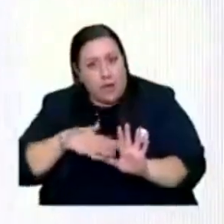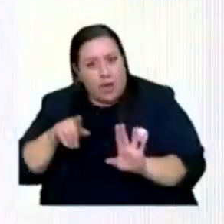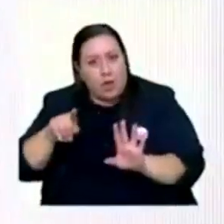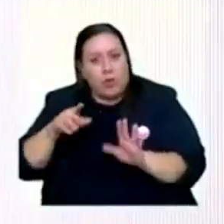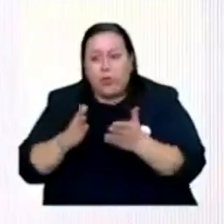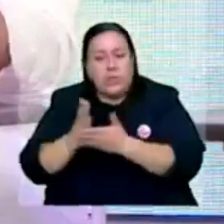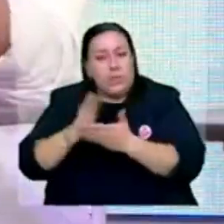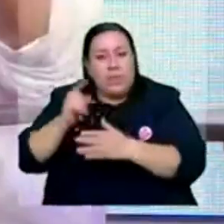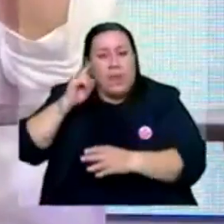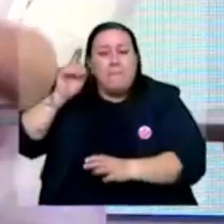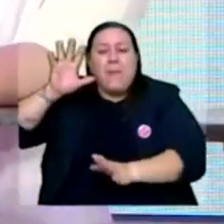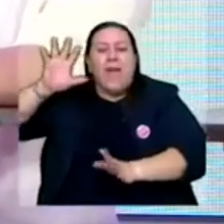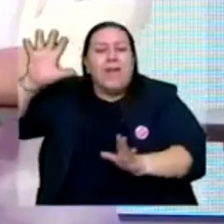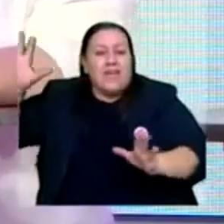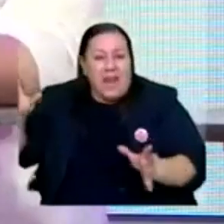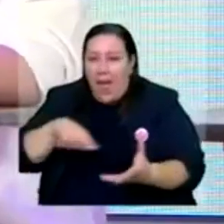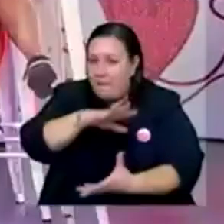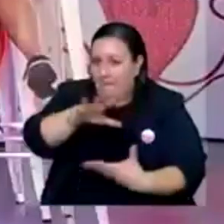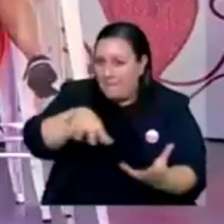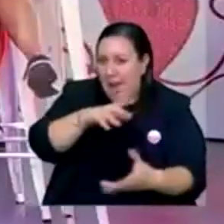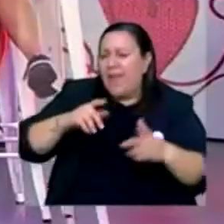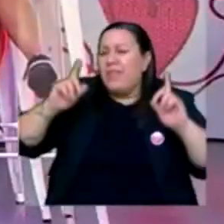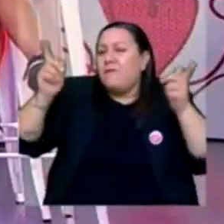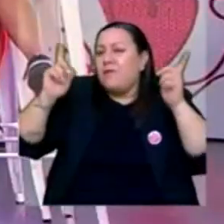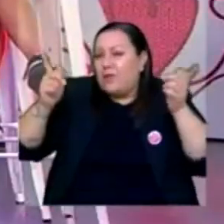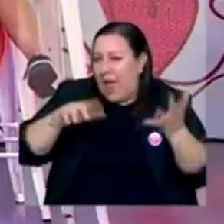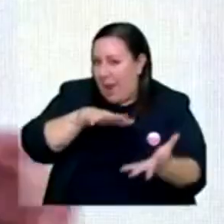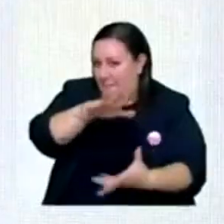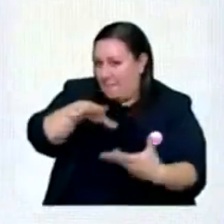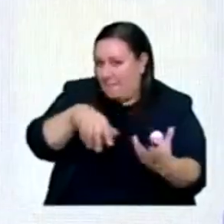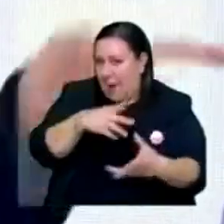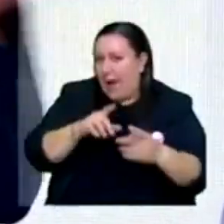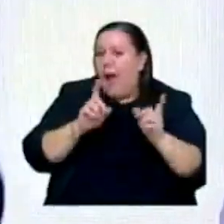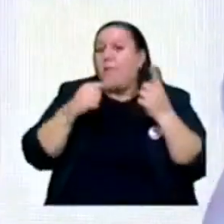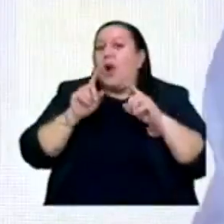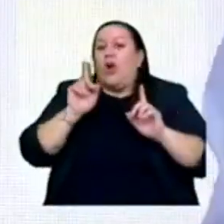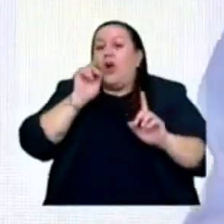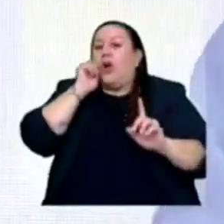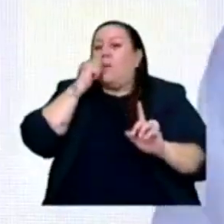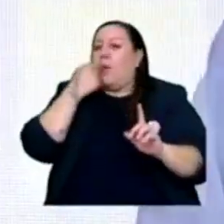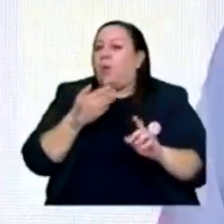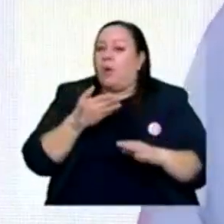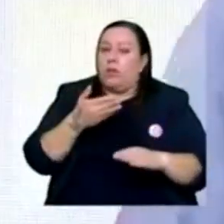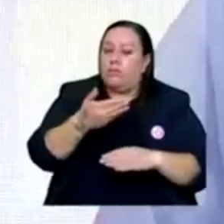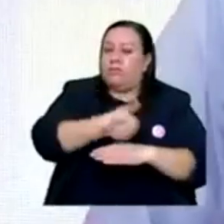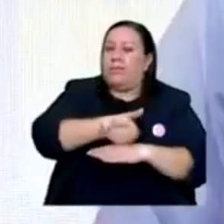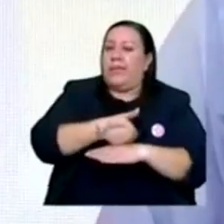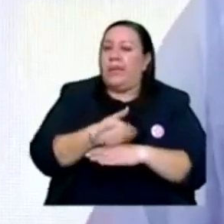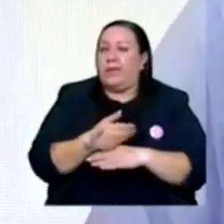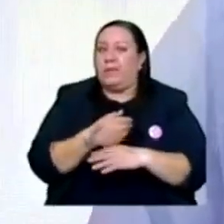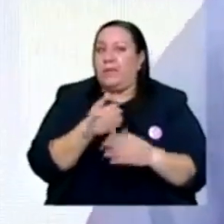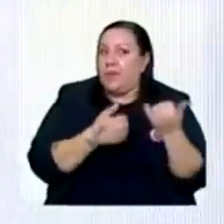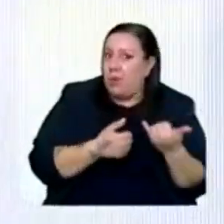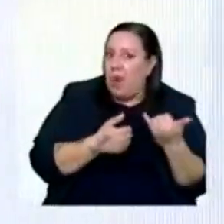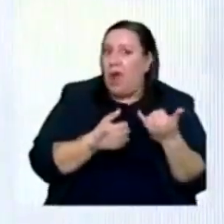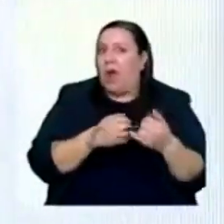la magia y a la ilusión. Tenés razón. A mí me encanta disfrutar de la magia. Menos cuando te piden cosas caras, como dijo la amiga. Cuando te piden el celu o el reloj